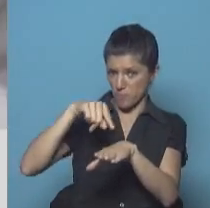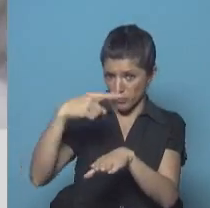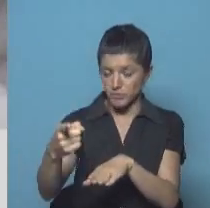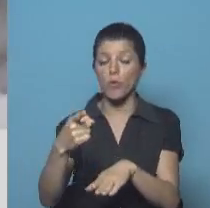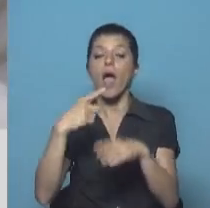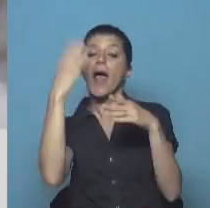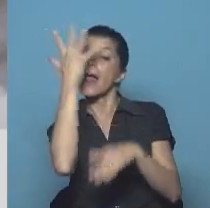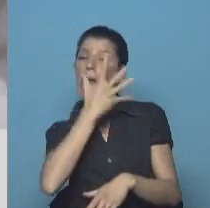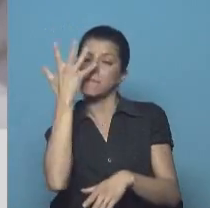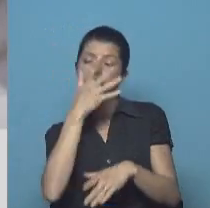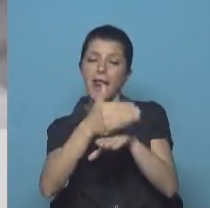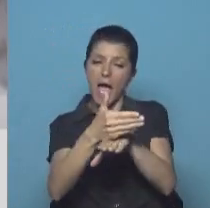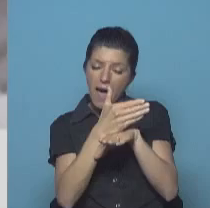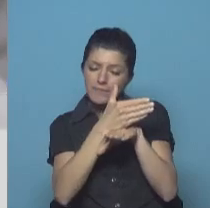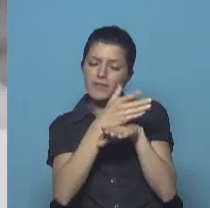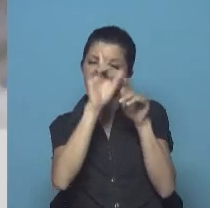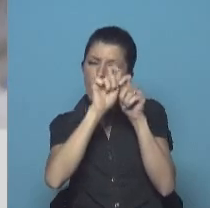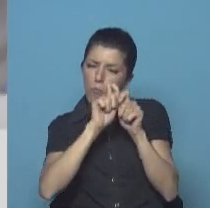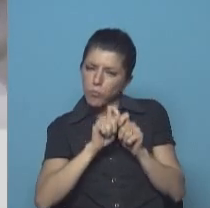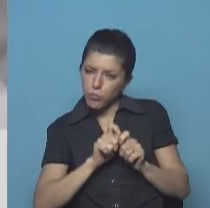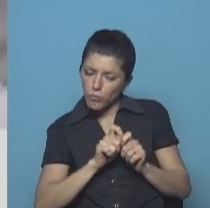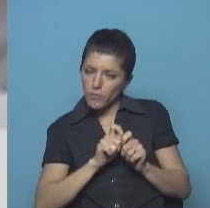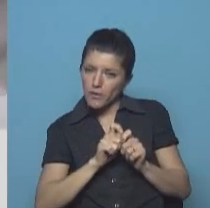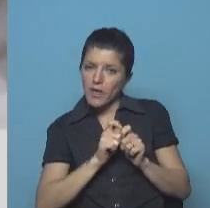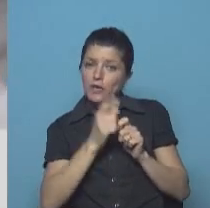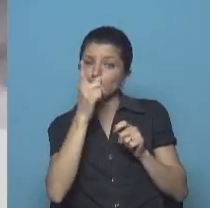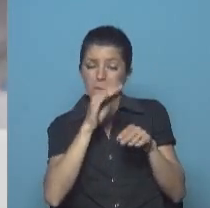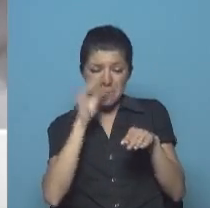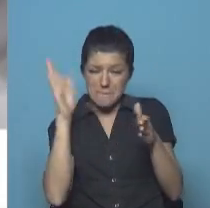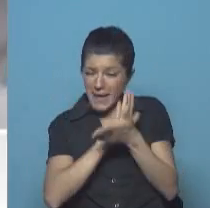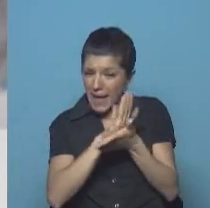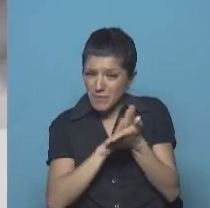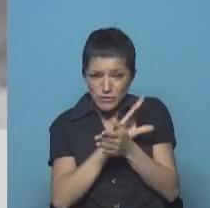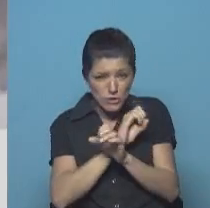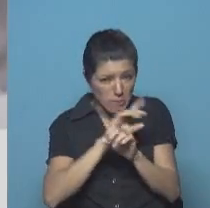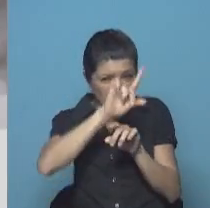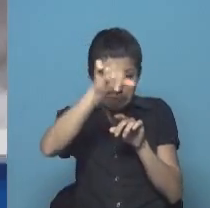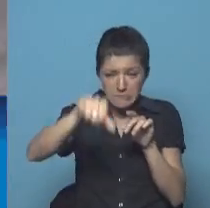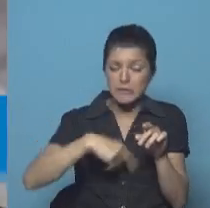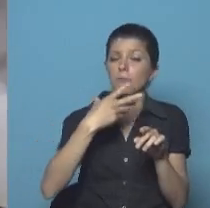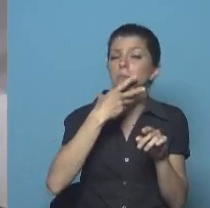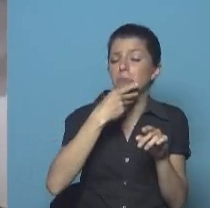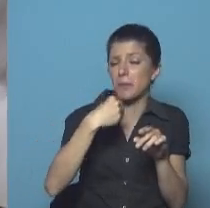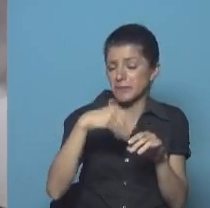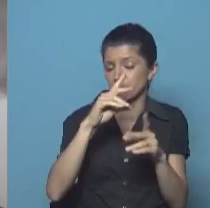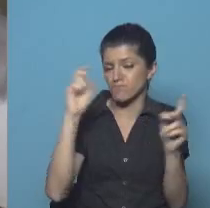máscara había sido precariamente restaurada y un pegamento inapropiado le arruinó la barbilla.